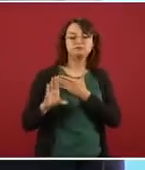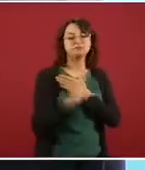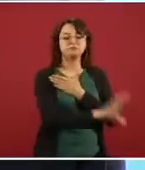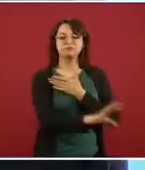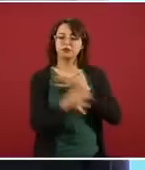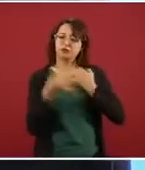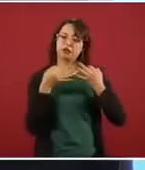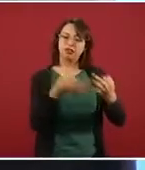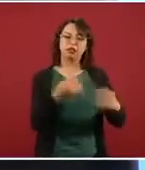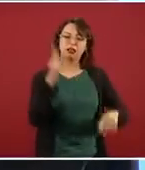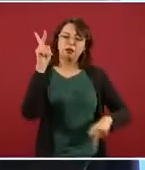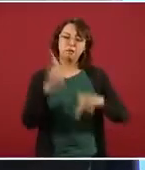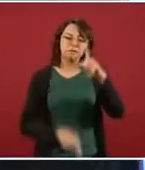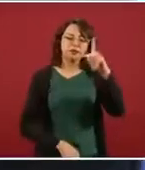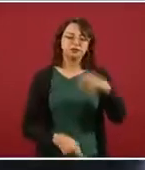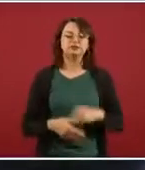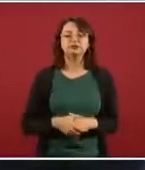esto.